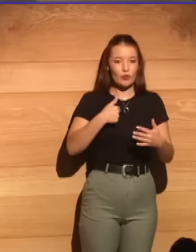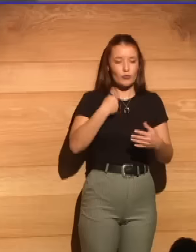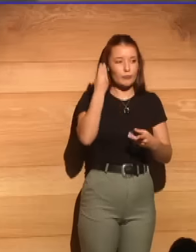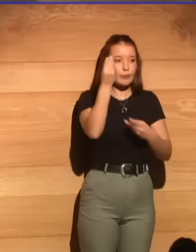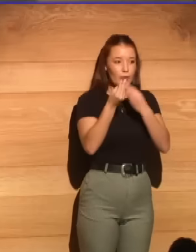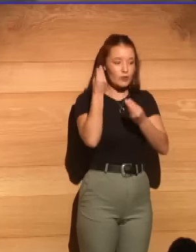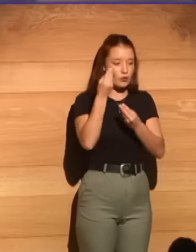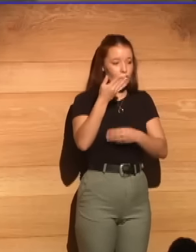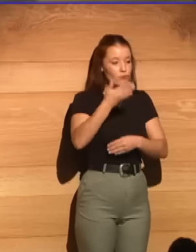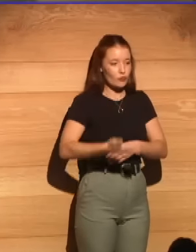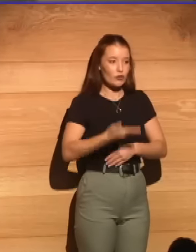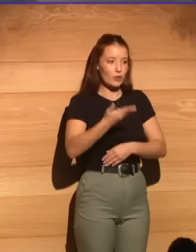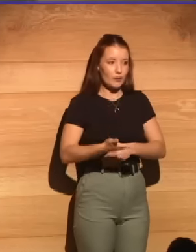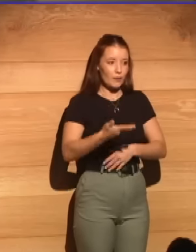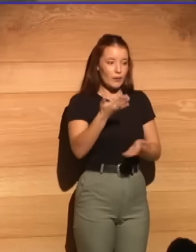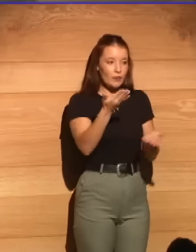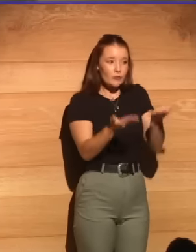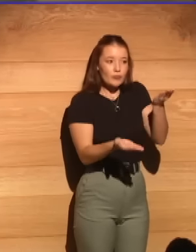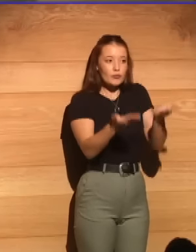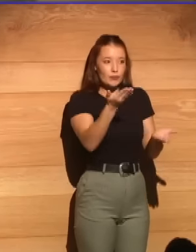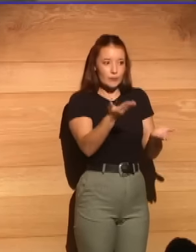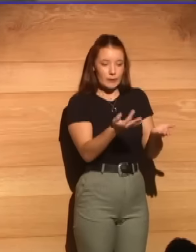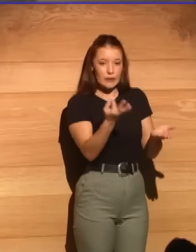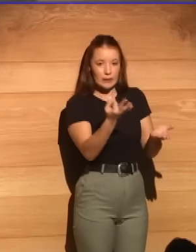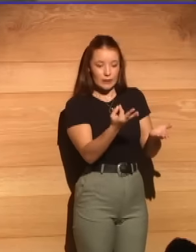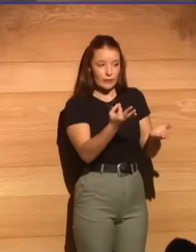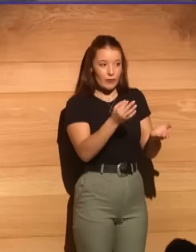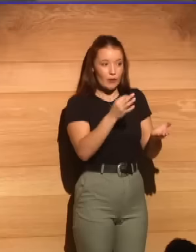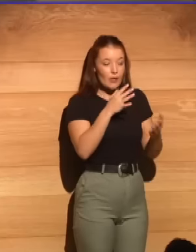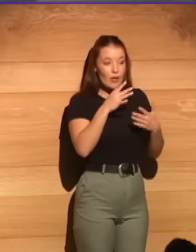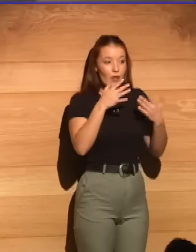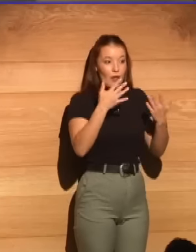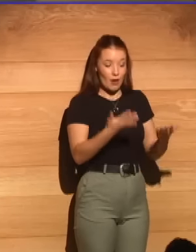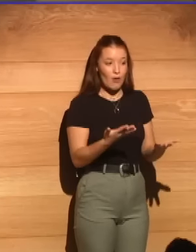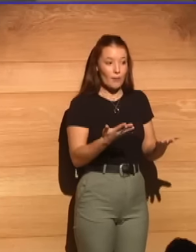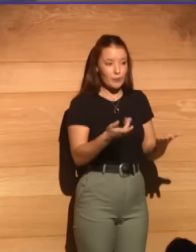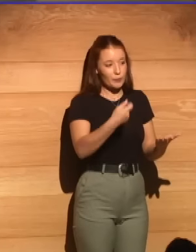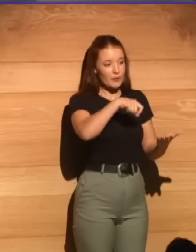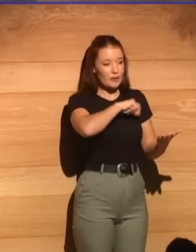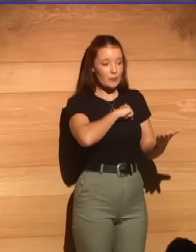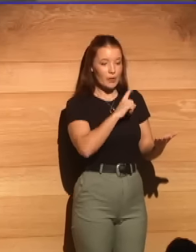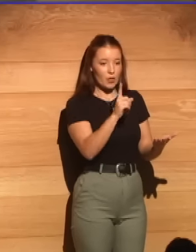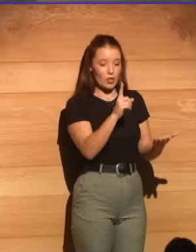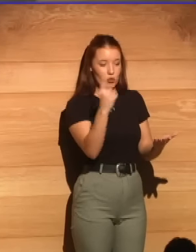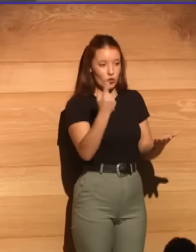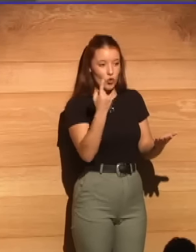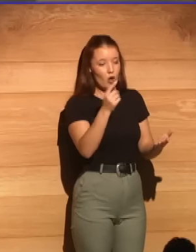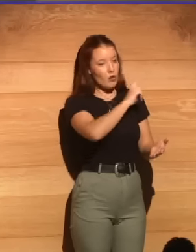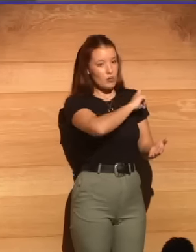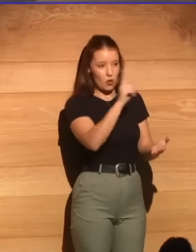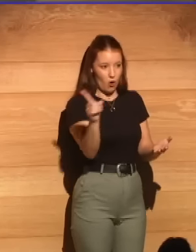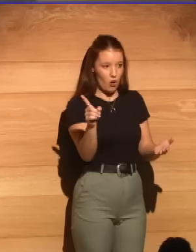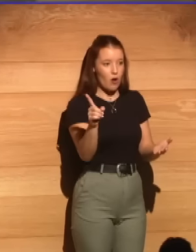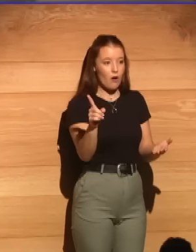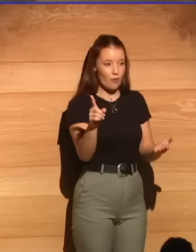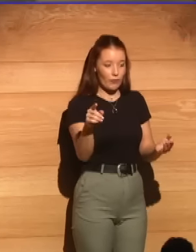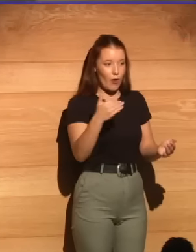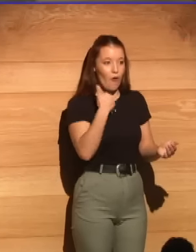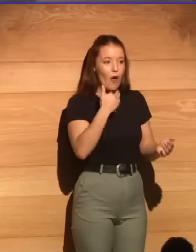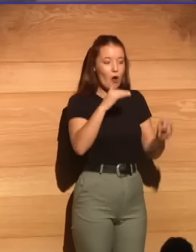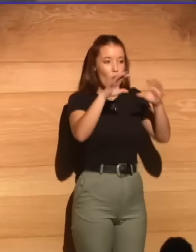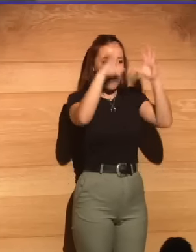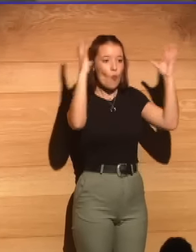que pongamos en la balanza algo que está ocurriendo y que es un fenómeno que no es solamente español y que es un fenómeno global. Y